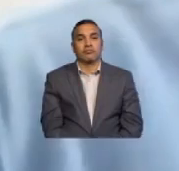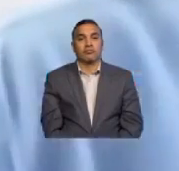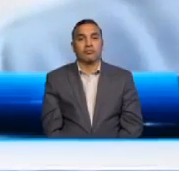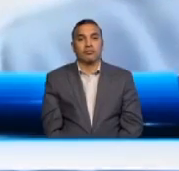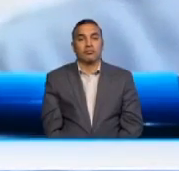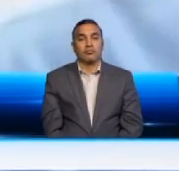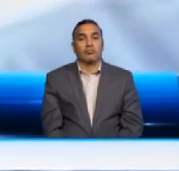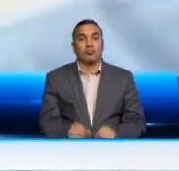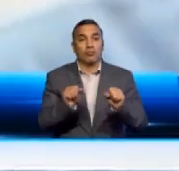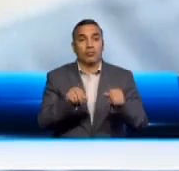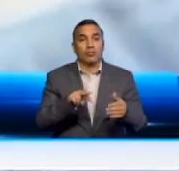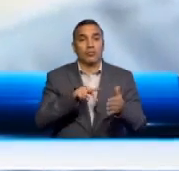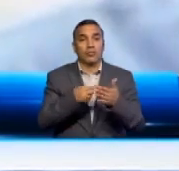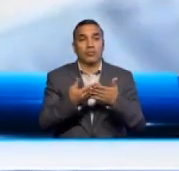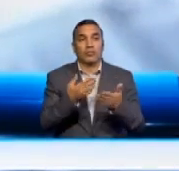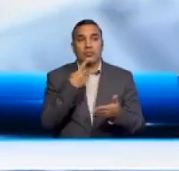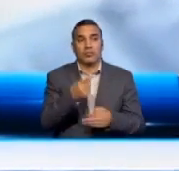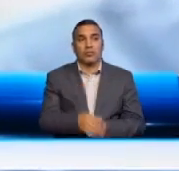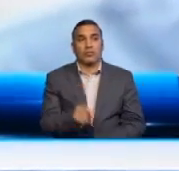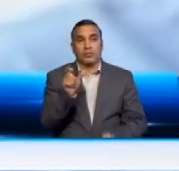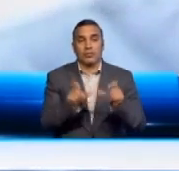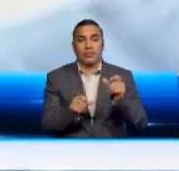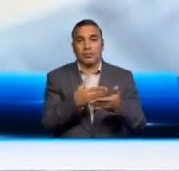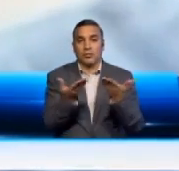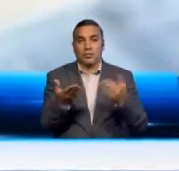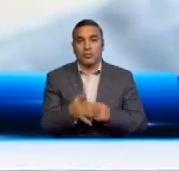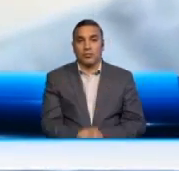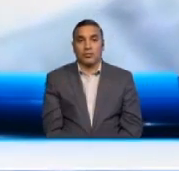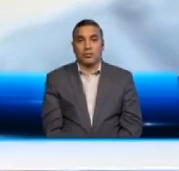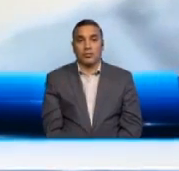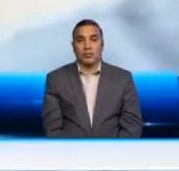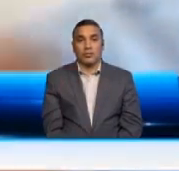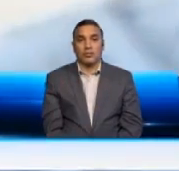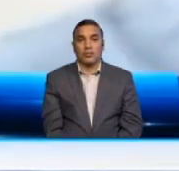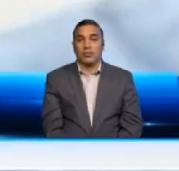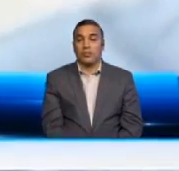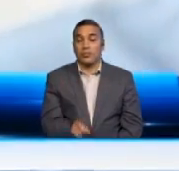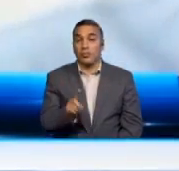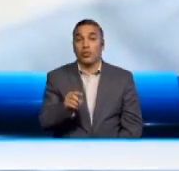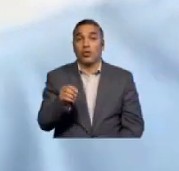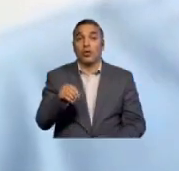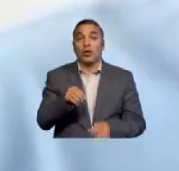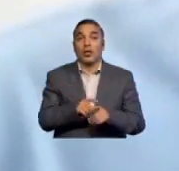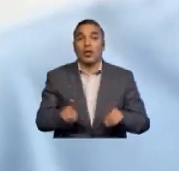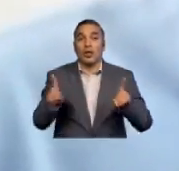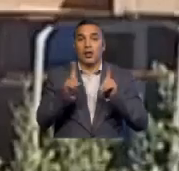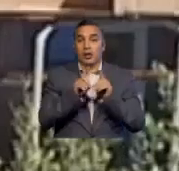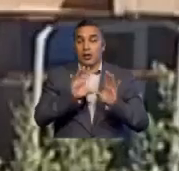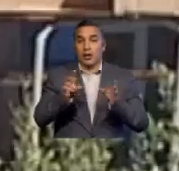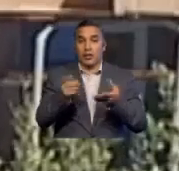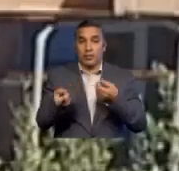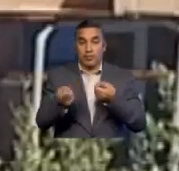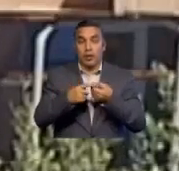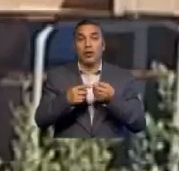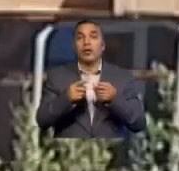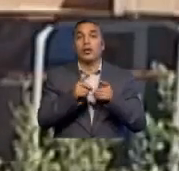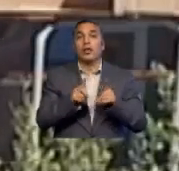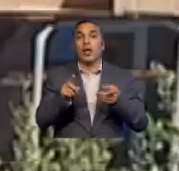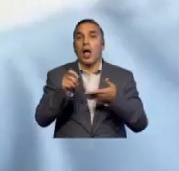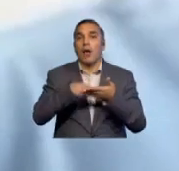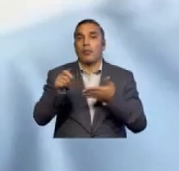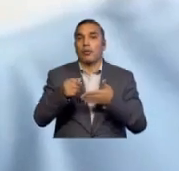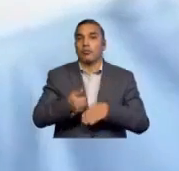la posibilidad de la creación de usuarios y esto podrá darse solamente con autorización superior. Pero hay otros